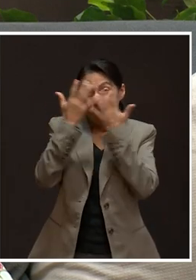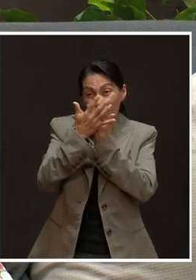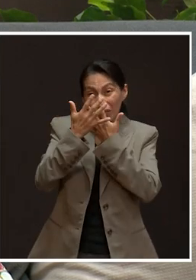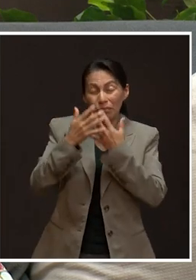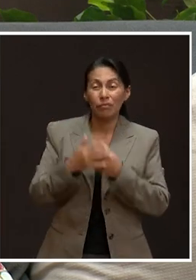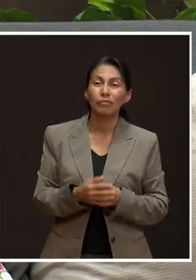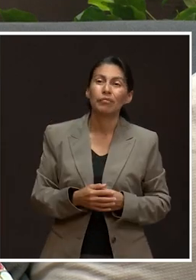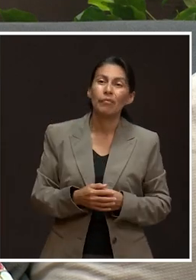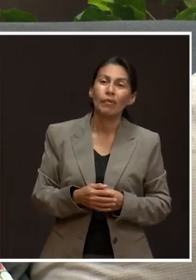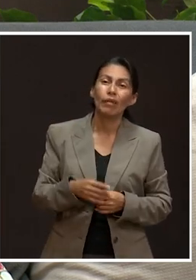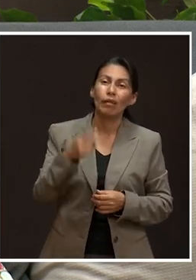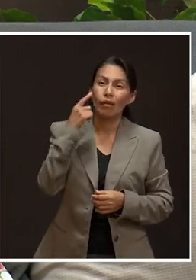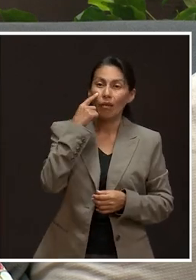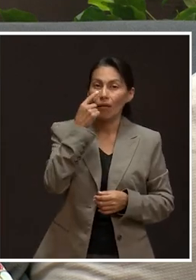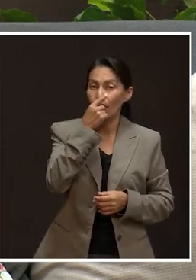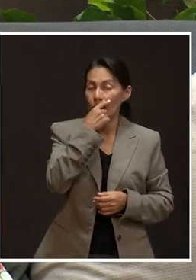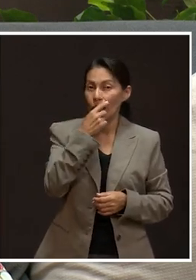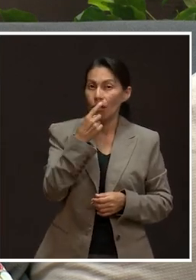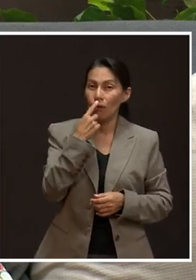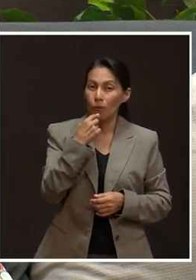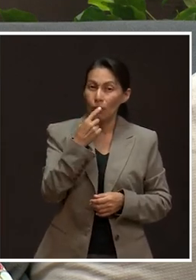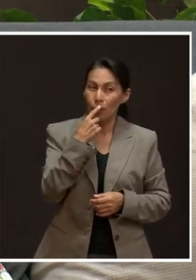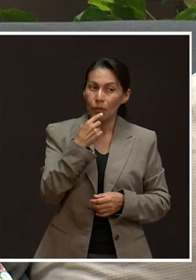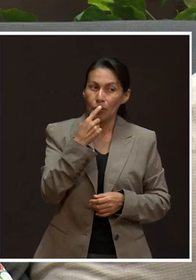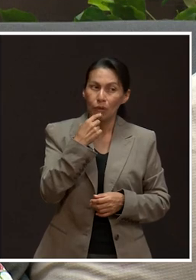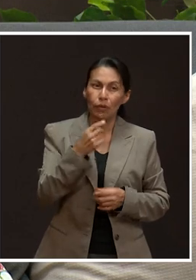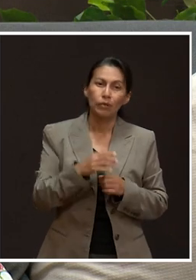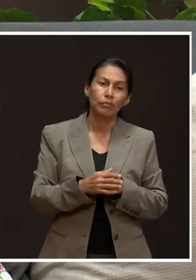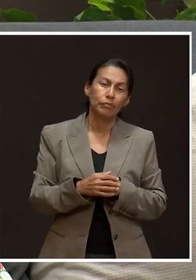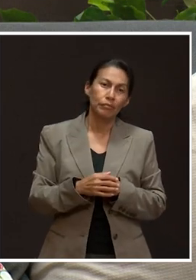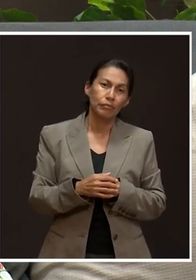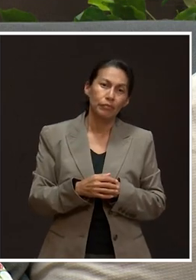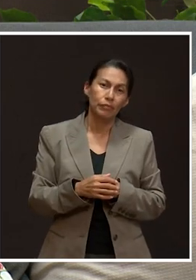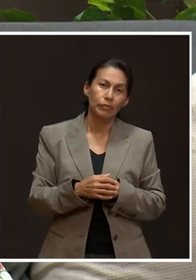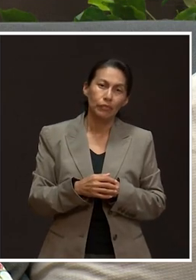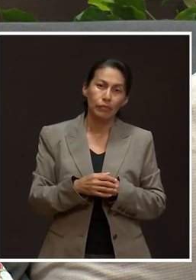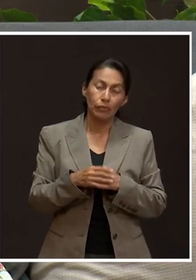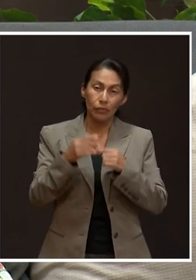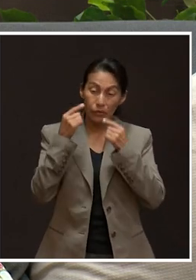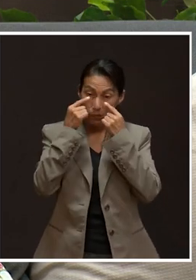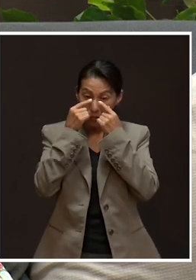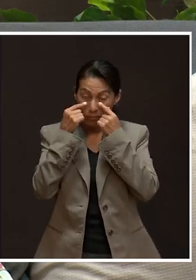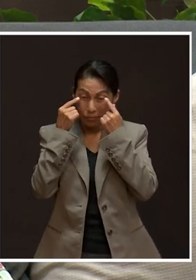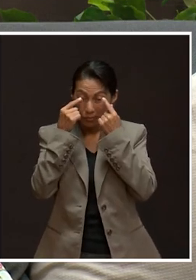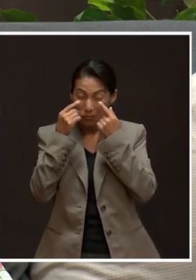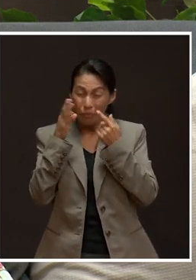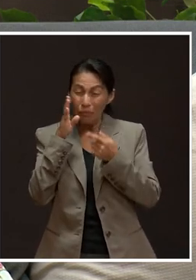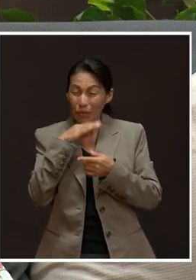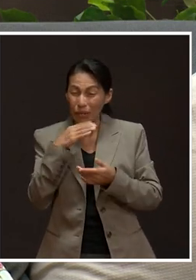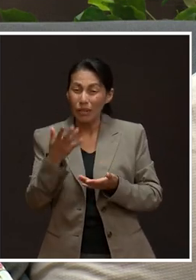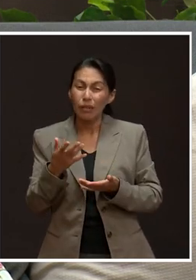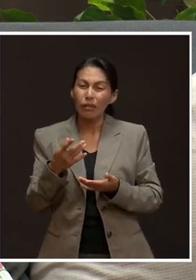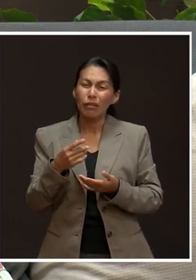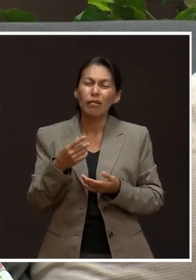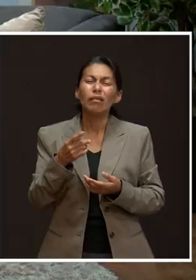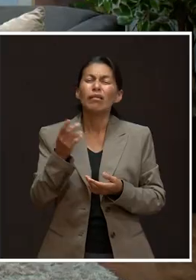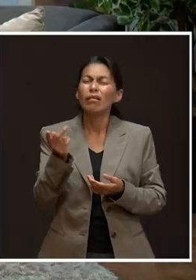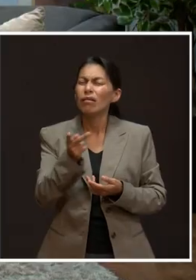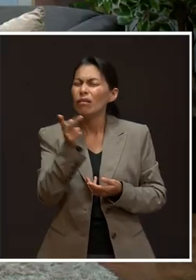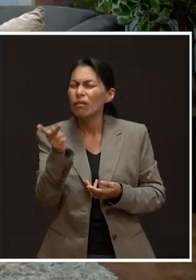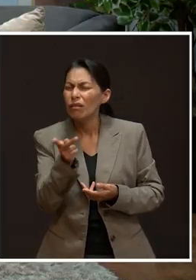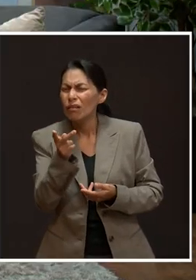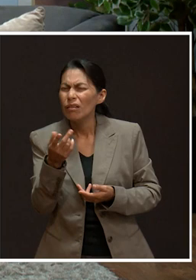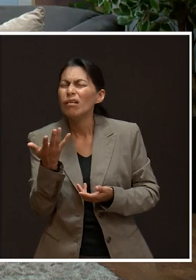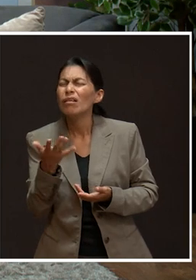e incluso que mis ojos se pusieron rojos. Y en la parte de acá pues estaba muy mal. Entonces las chicas me decían, Blanca, ¿qué tienes? Y yo,